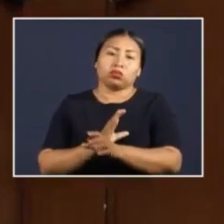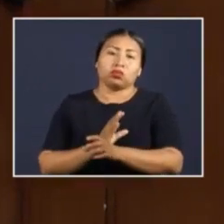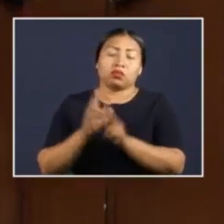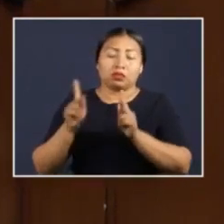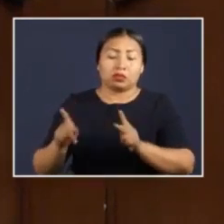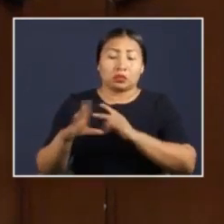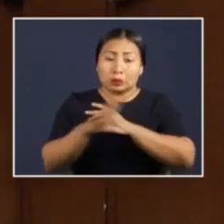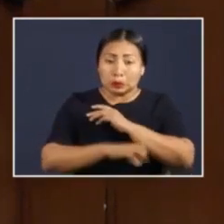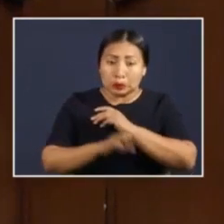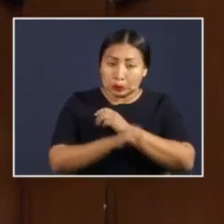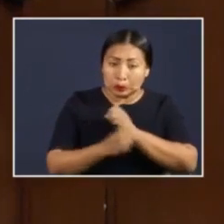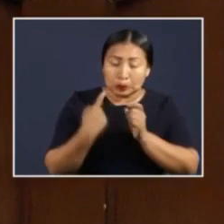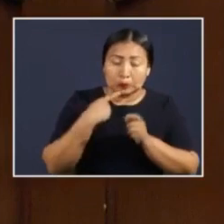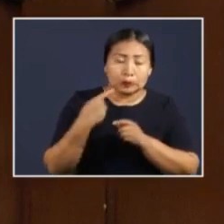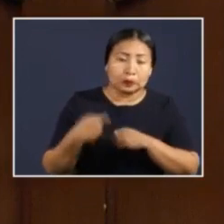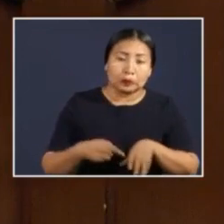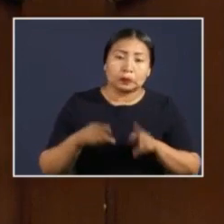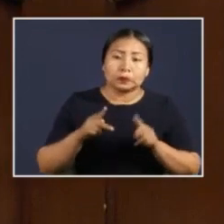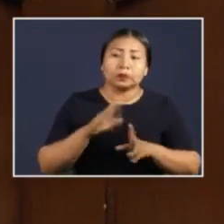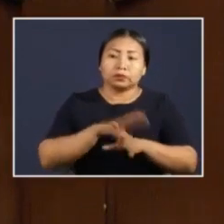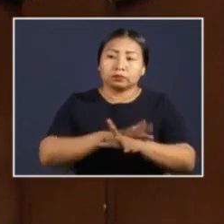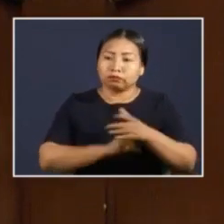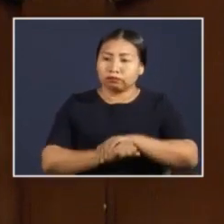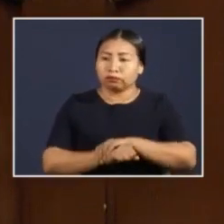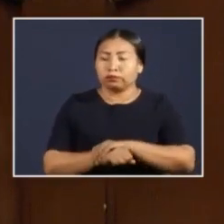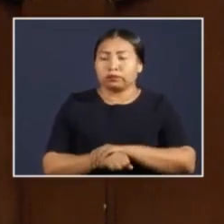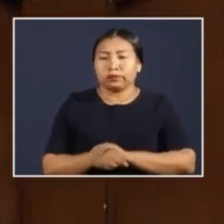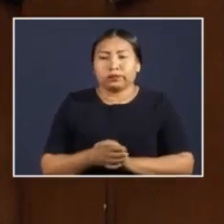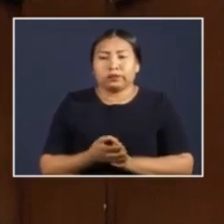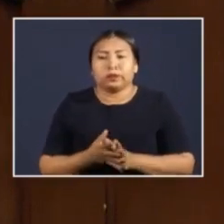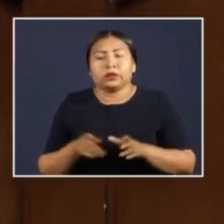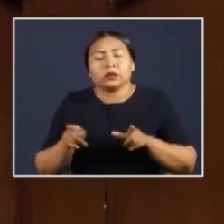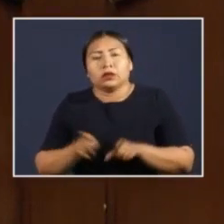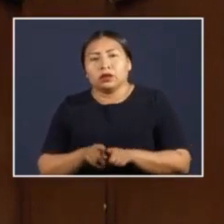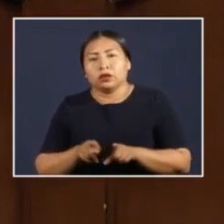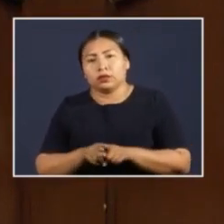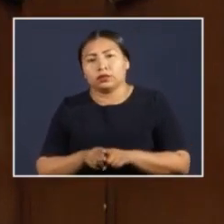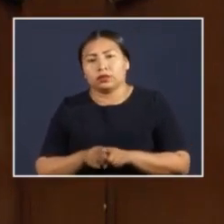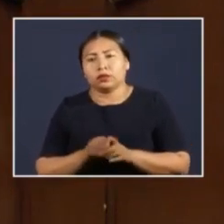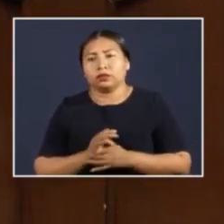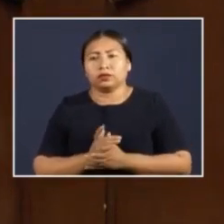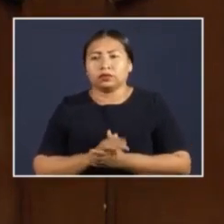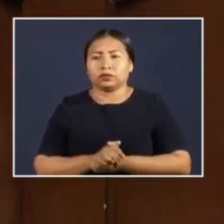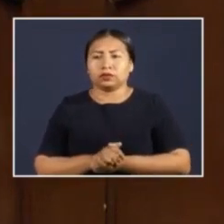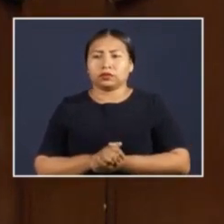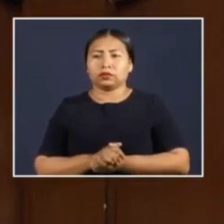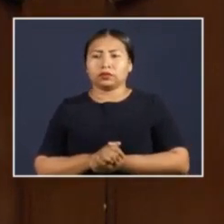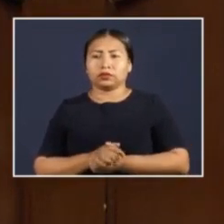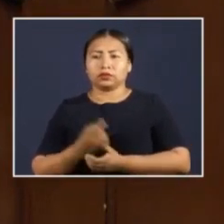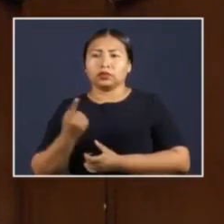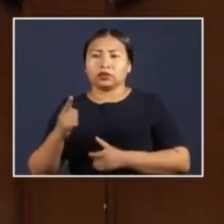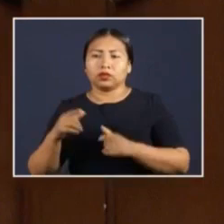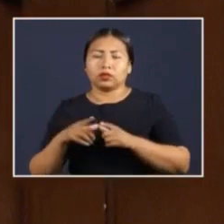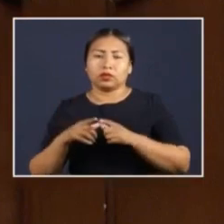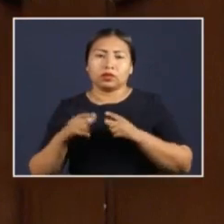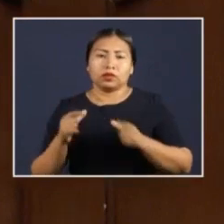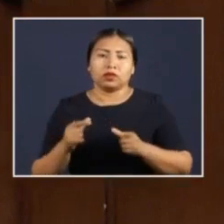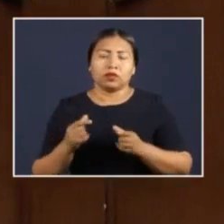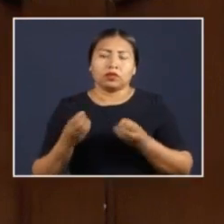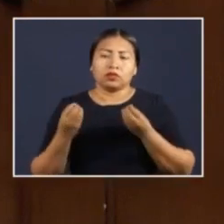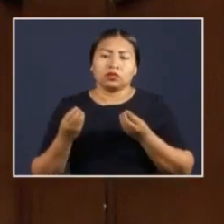penitenciarios adicionalmente hay una gran cantidad de oficiales graduados